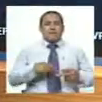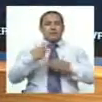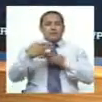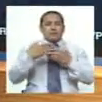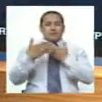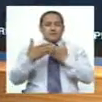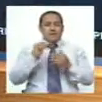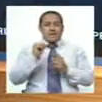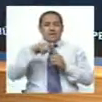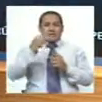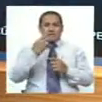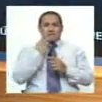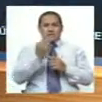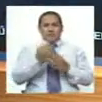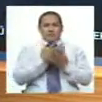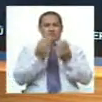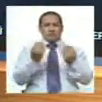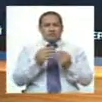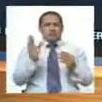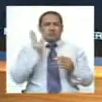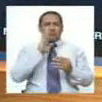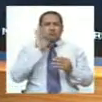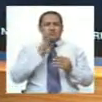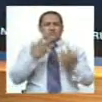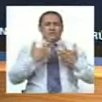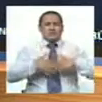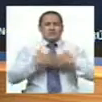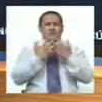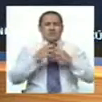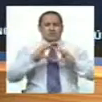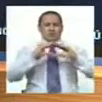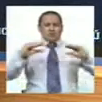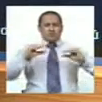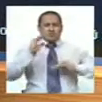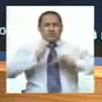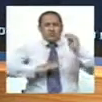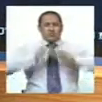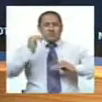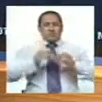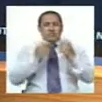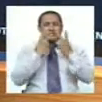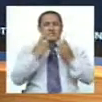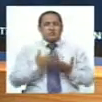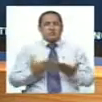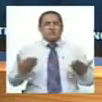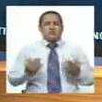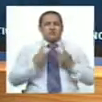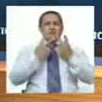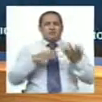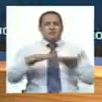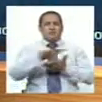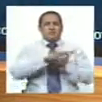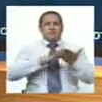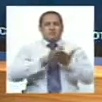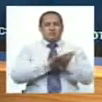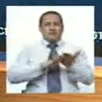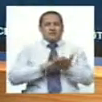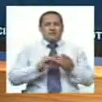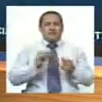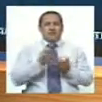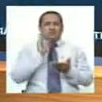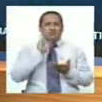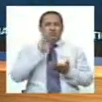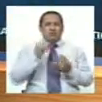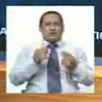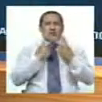Vecinos de Ate denunciaron ser víctimas de la contaminación de una empresa ladrillera. En la fabricación de sus productos combinan aserrín y abono, lo